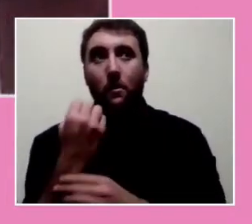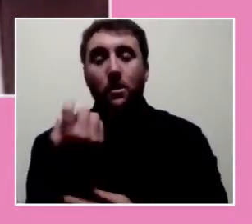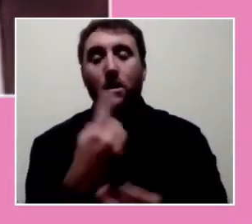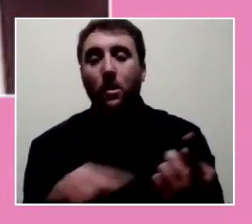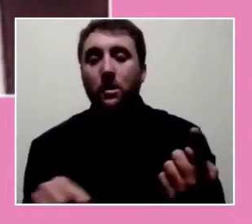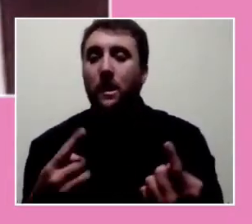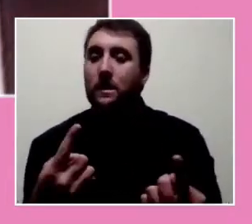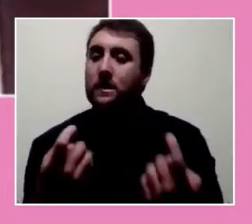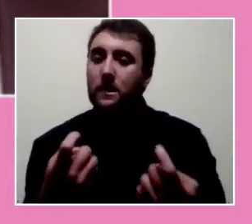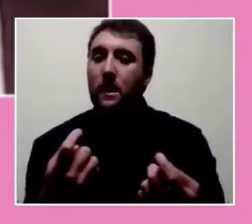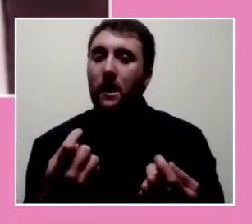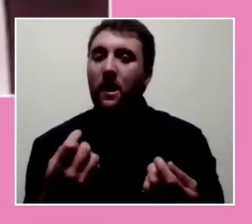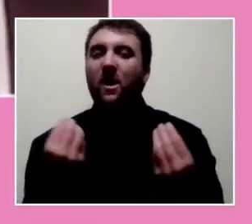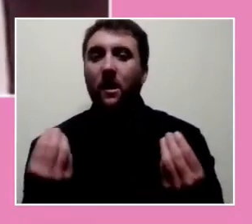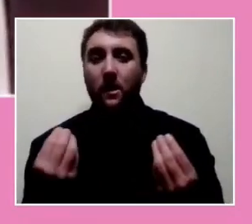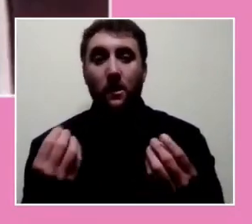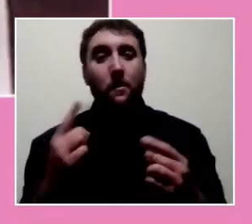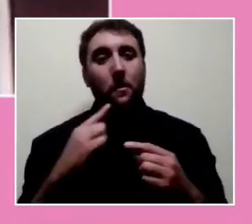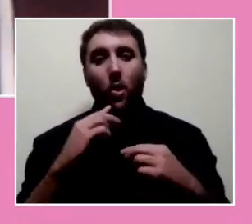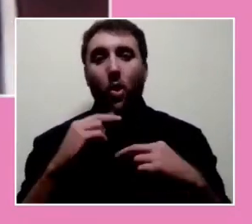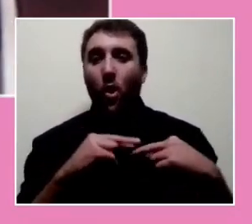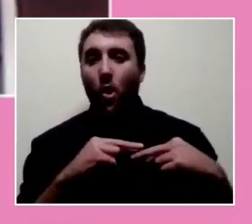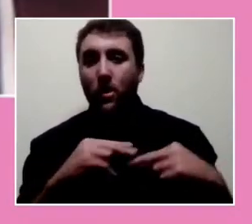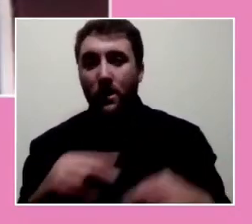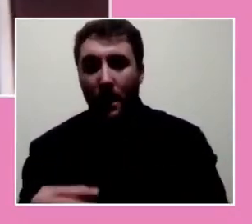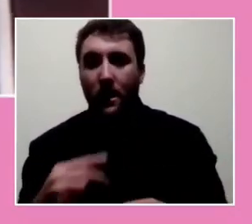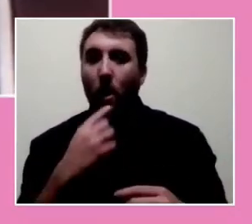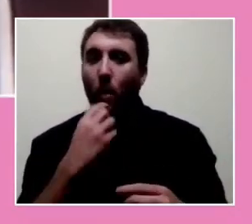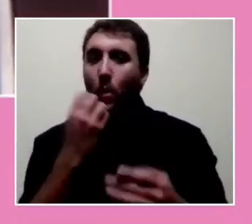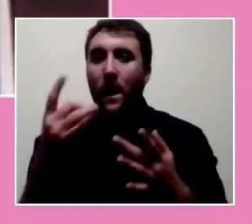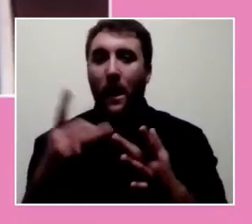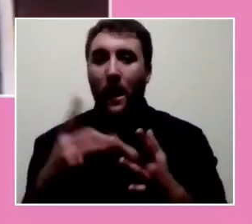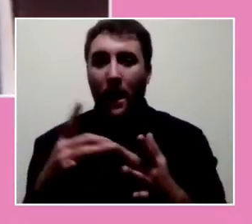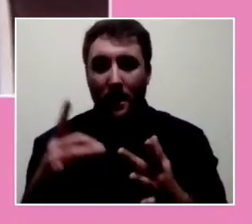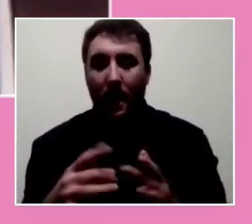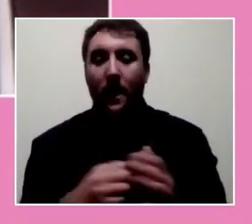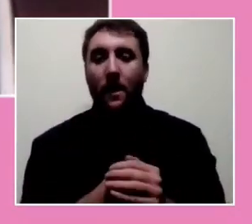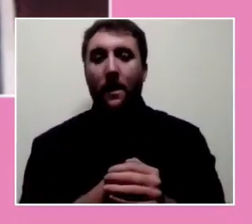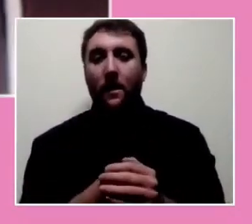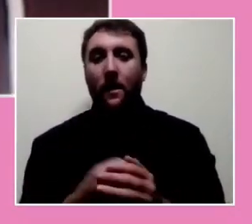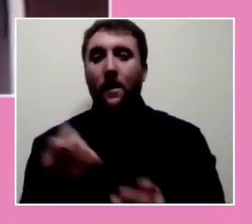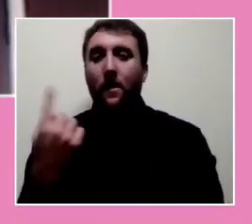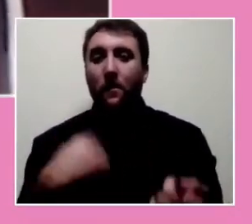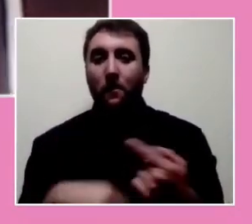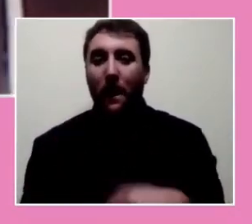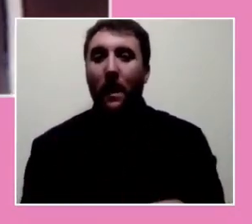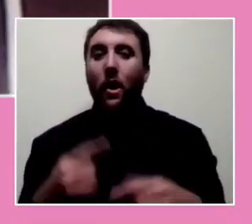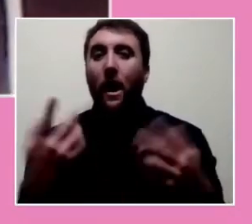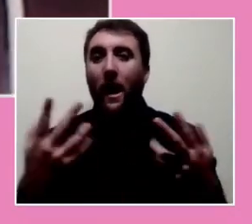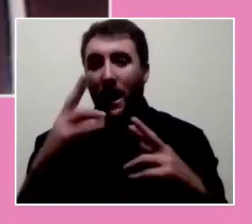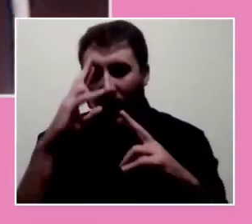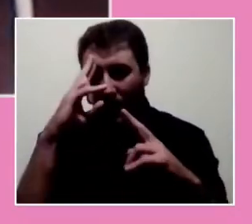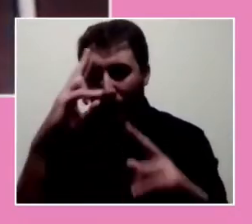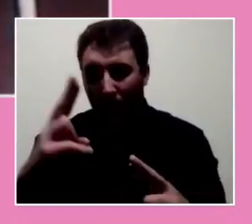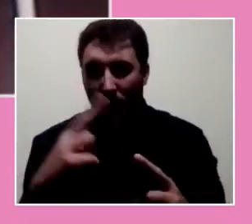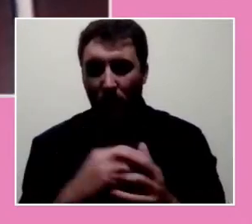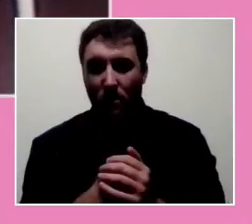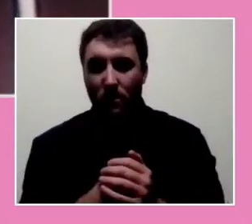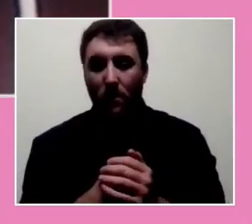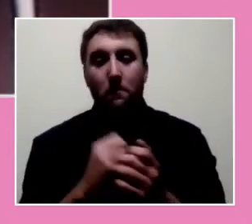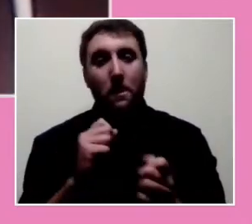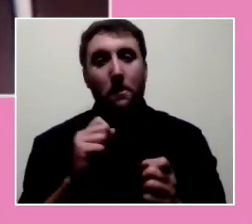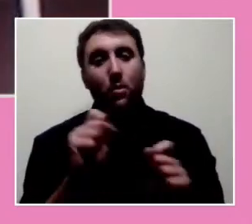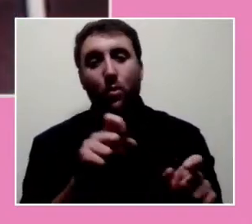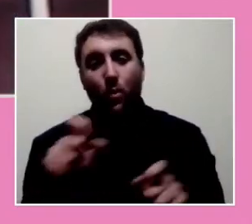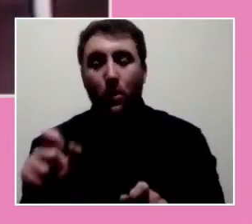sea constante, de buena calidad, que presente siempre el respeto hacia los seguidores